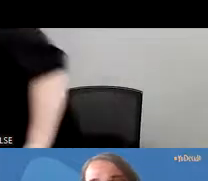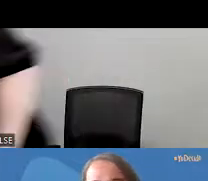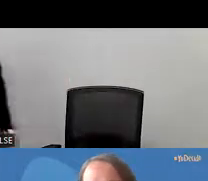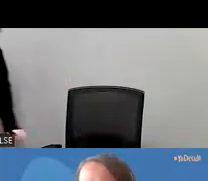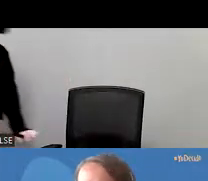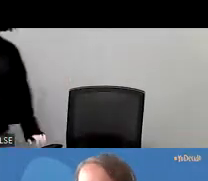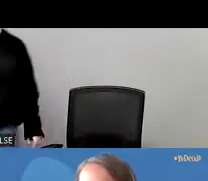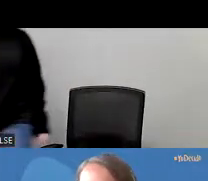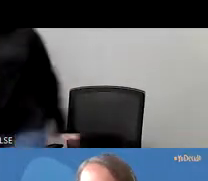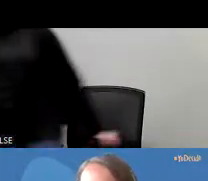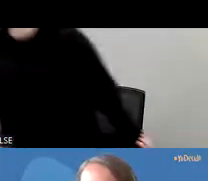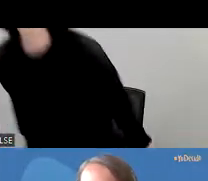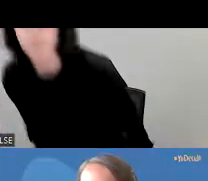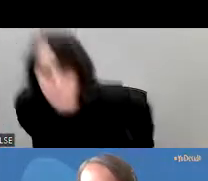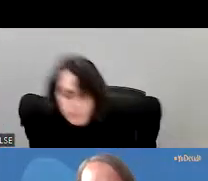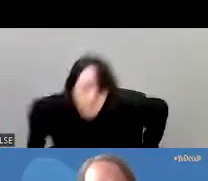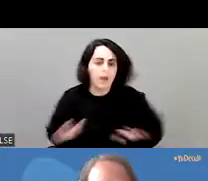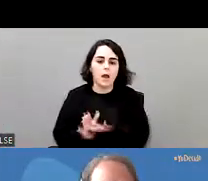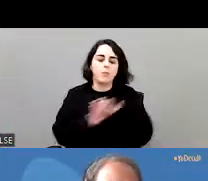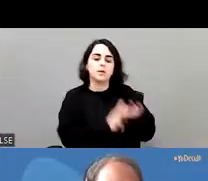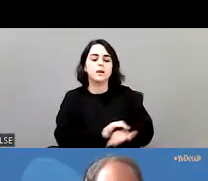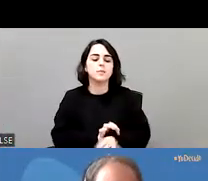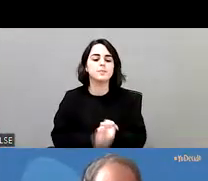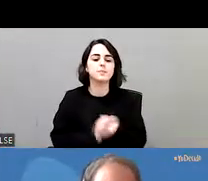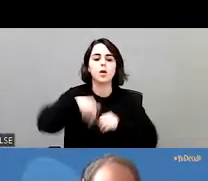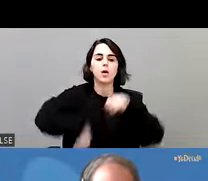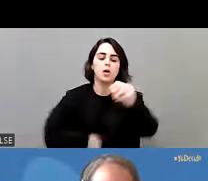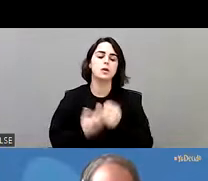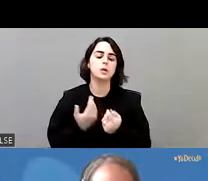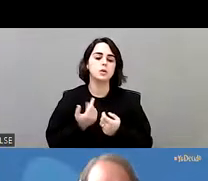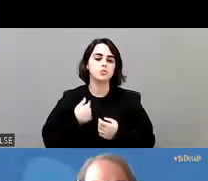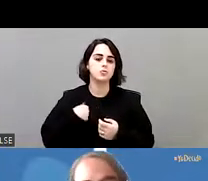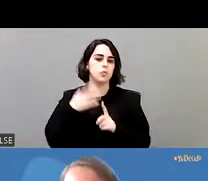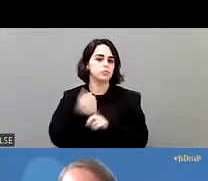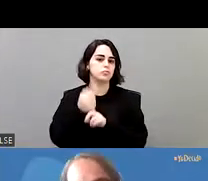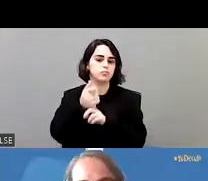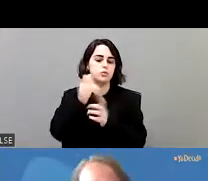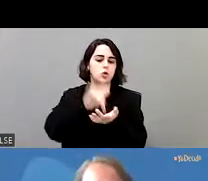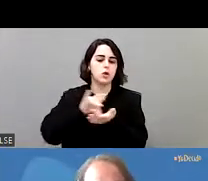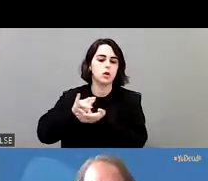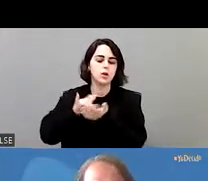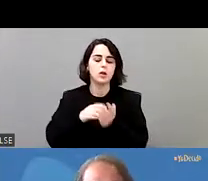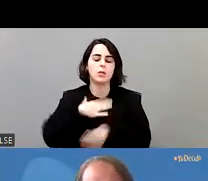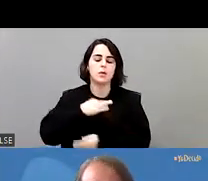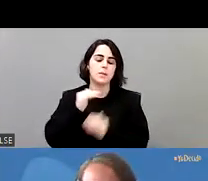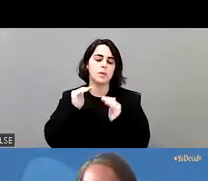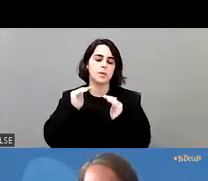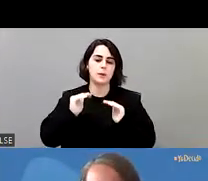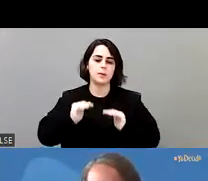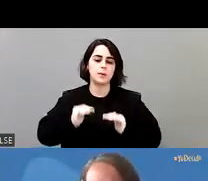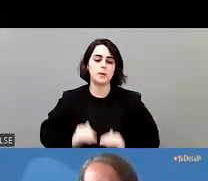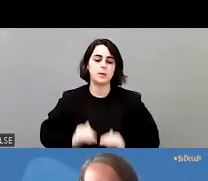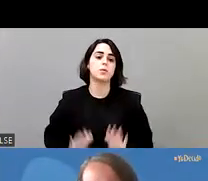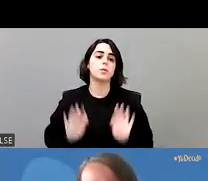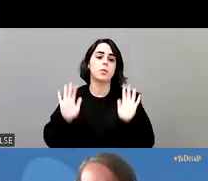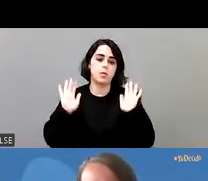Más allá de esto, otra cosa que a día de hoy yo creo que me sigo encontrando puede ser que cada vez menos, pero aún así nos